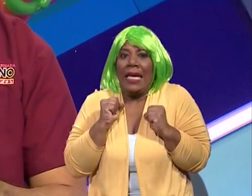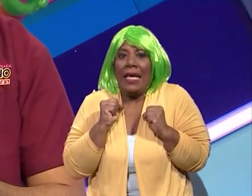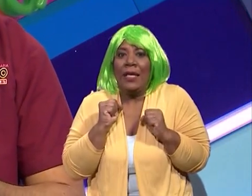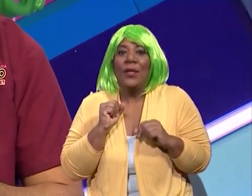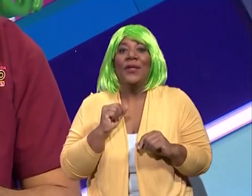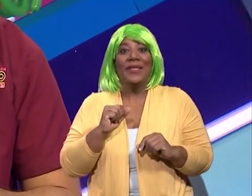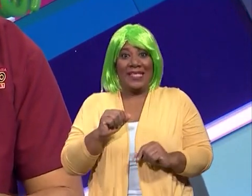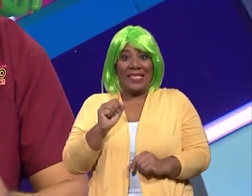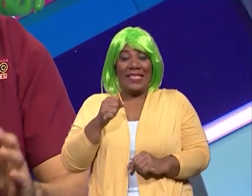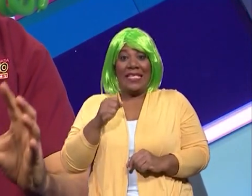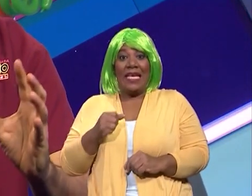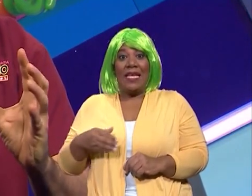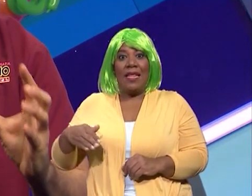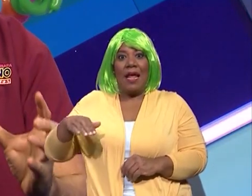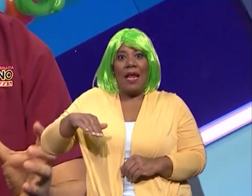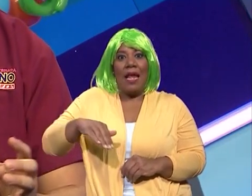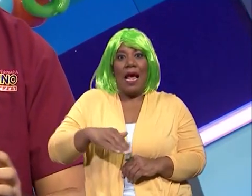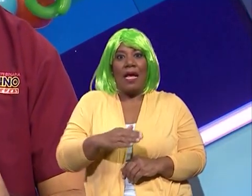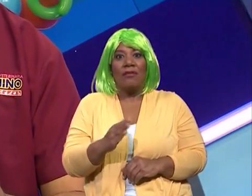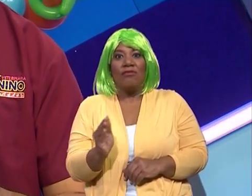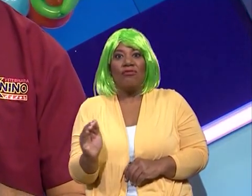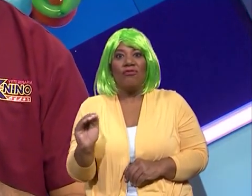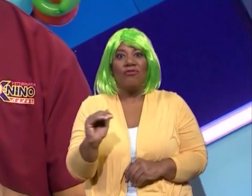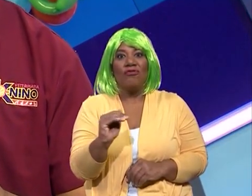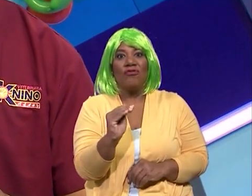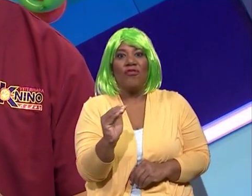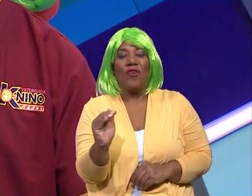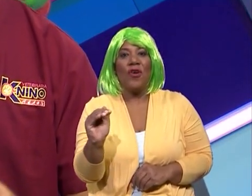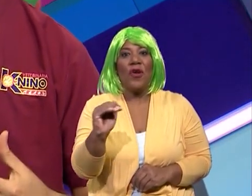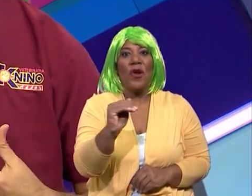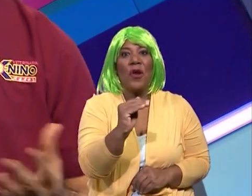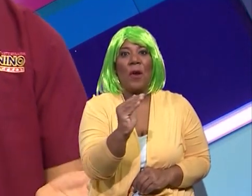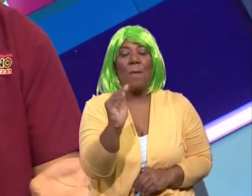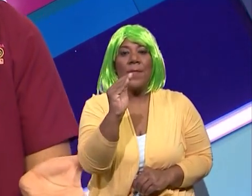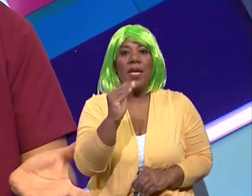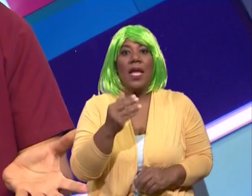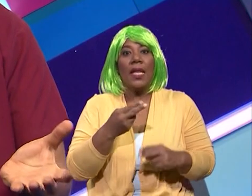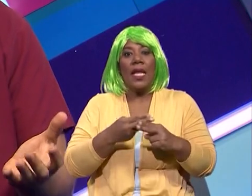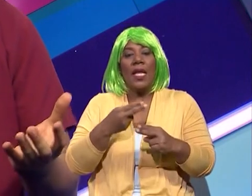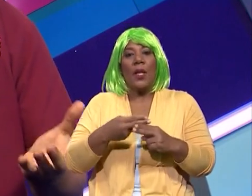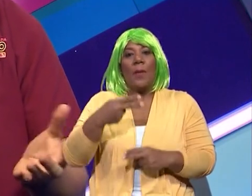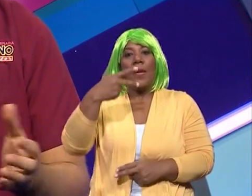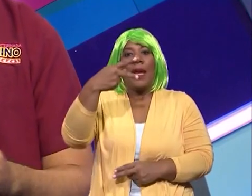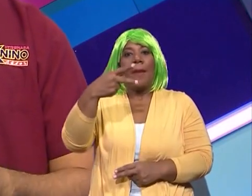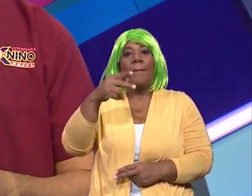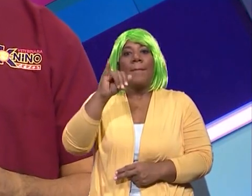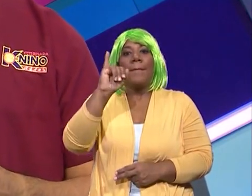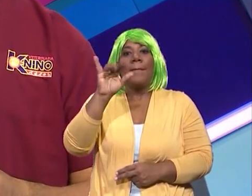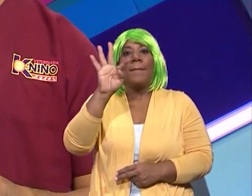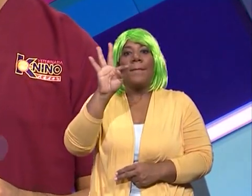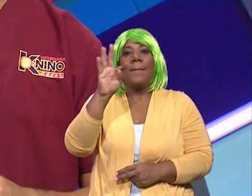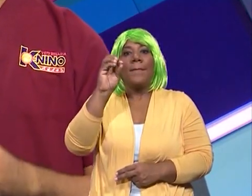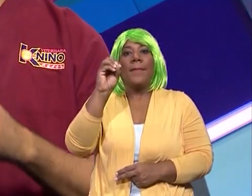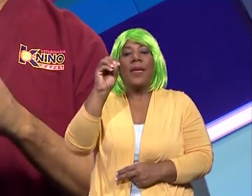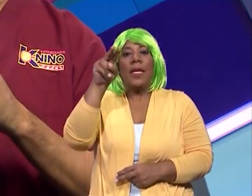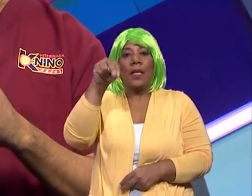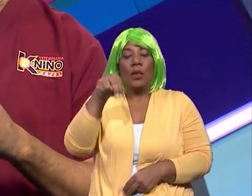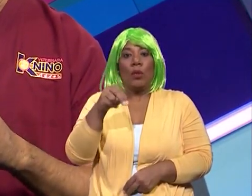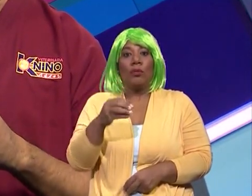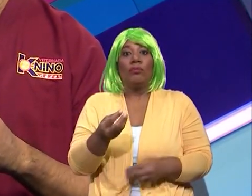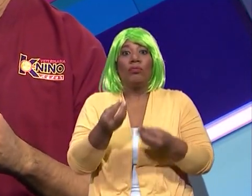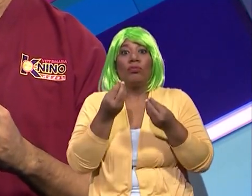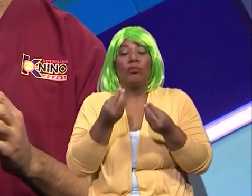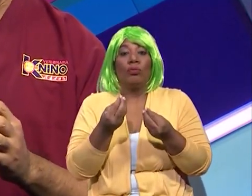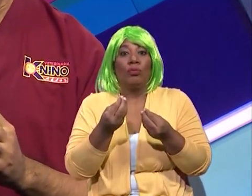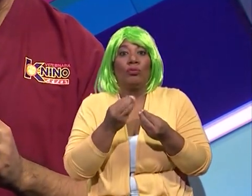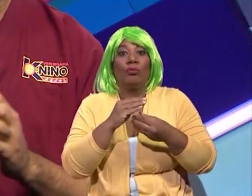Hablaremos sobre la pitón, que es una serpiente muy, para mí muy bonita, porque la verdad es un animalito que ustedes en